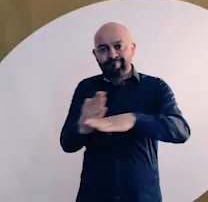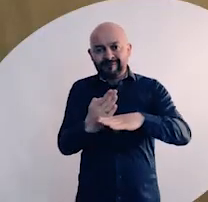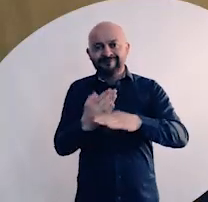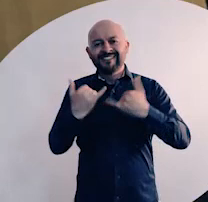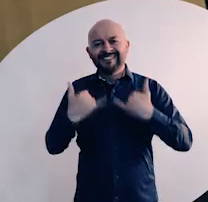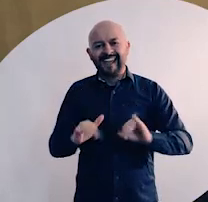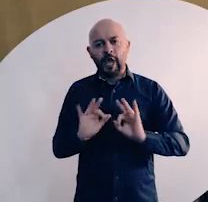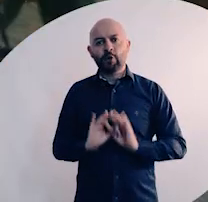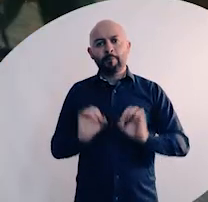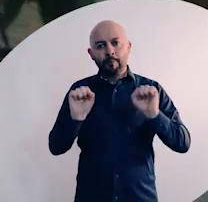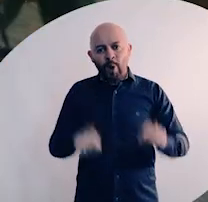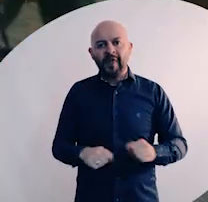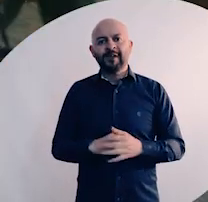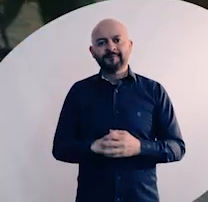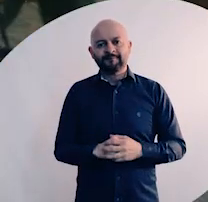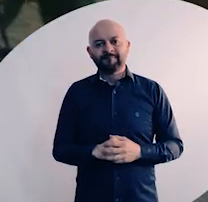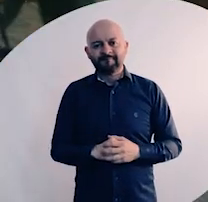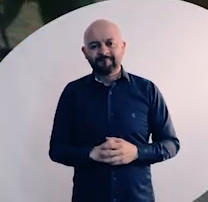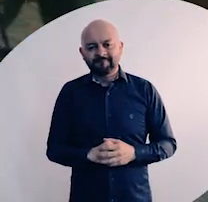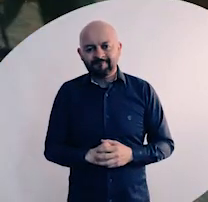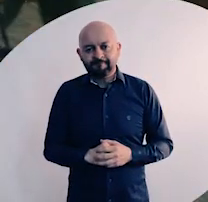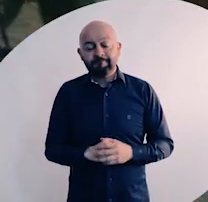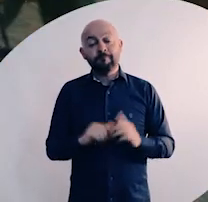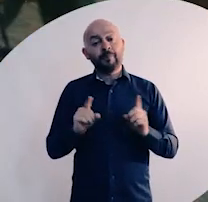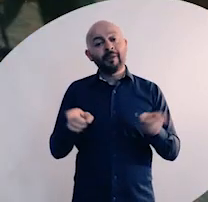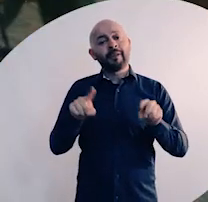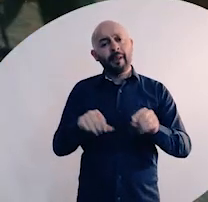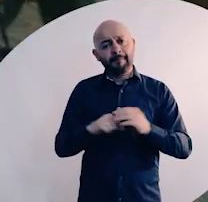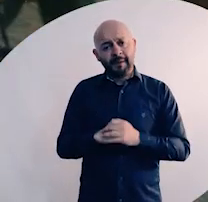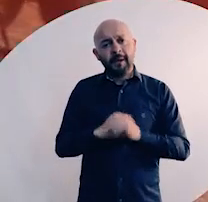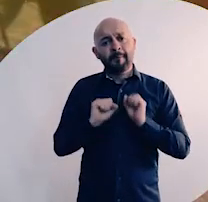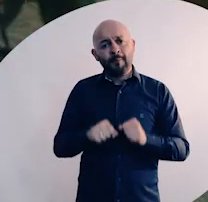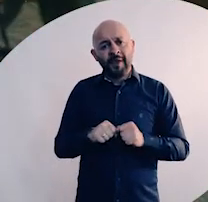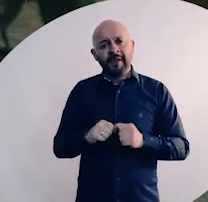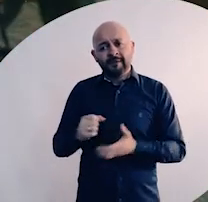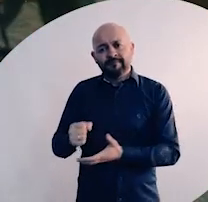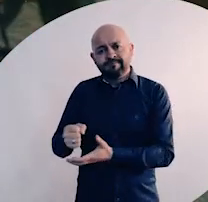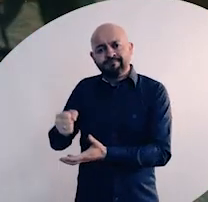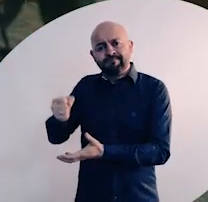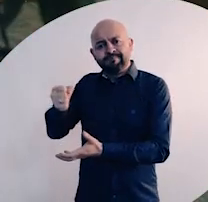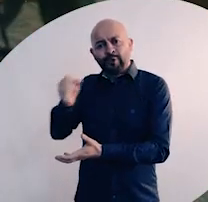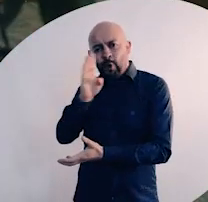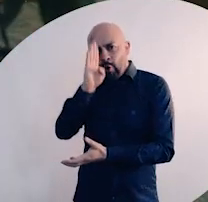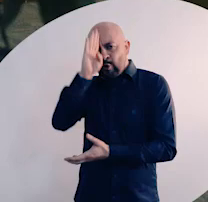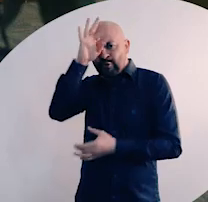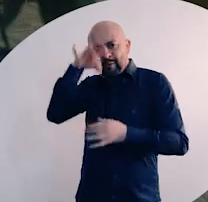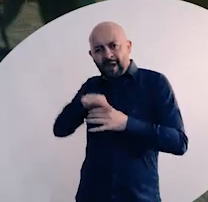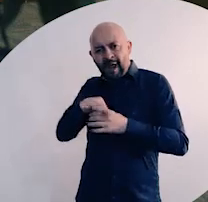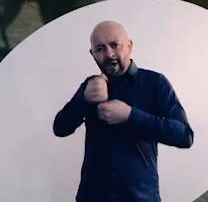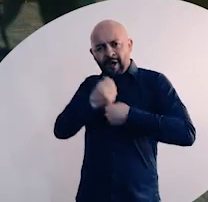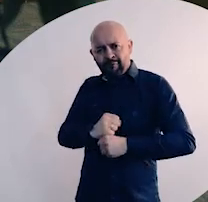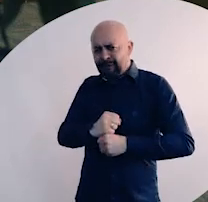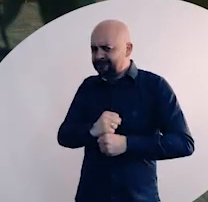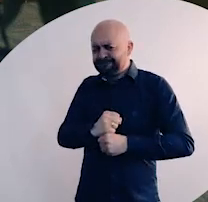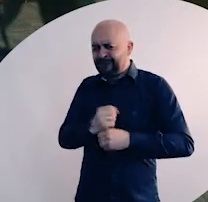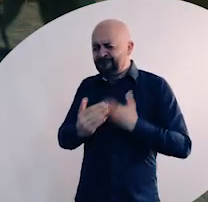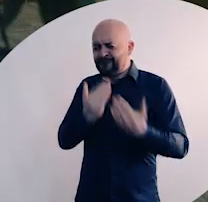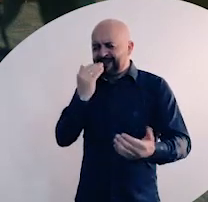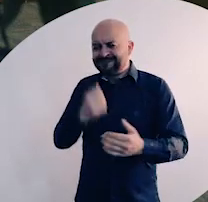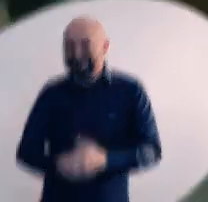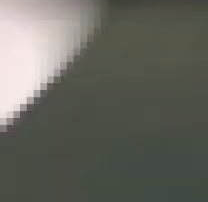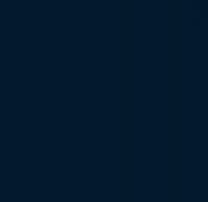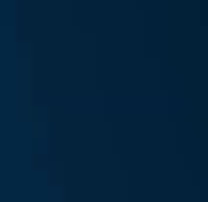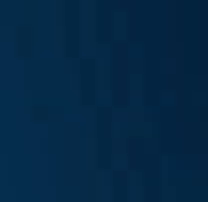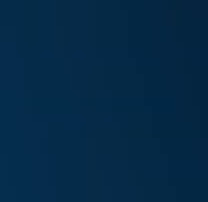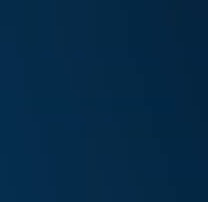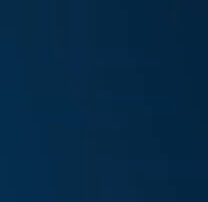forma automática y le guardemos en una cuenta aparte ese ahorro que él desea y así empieza a generar esa cultura de ahorro sin mayores